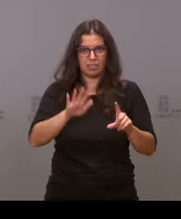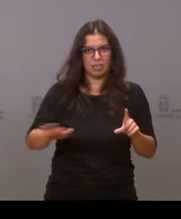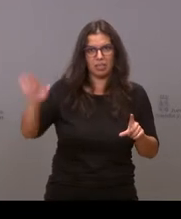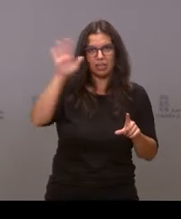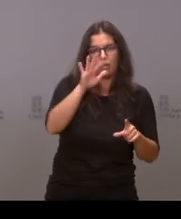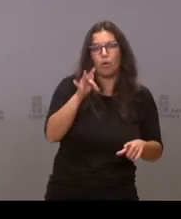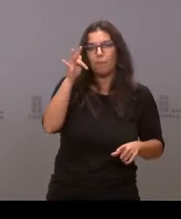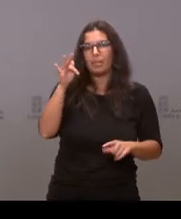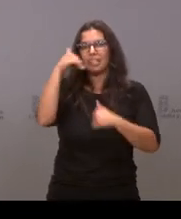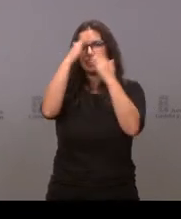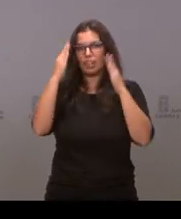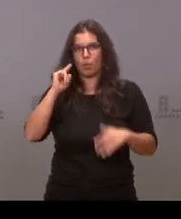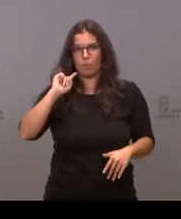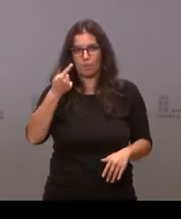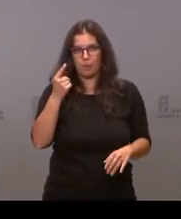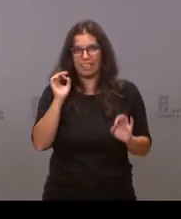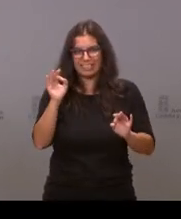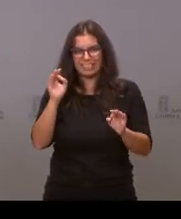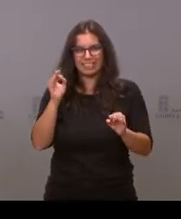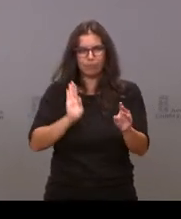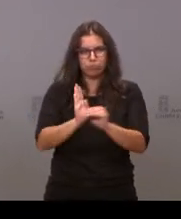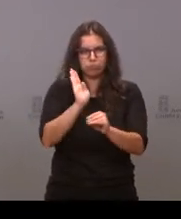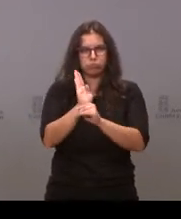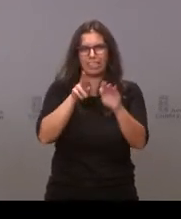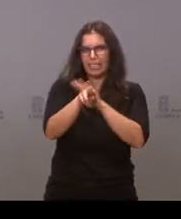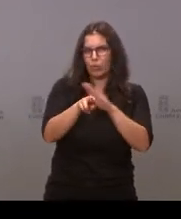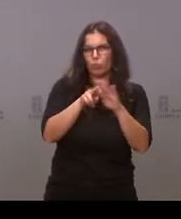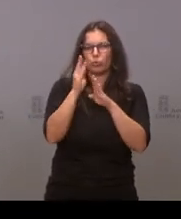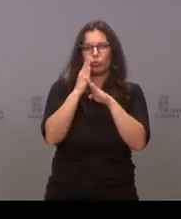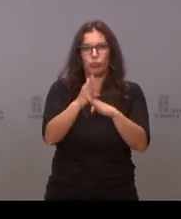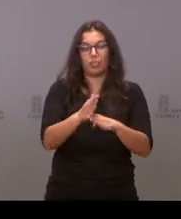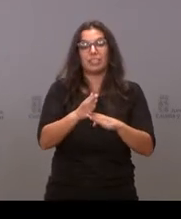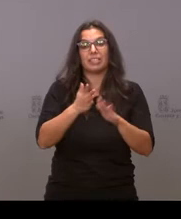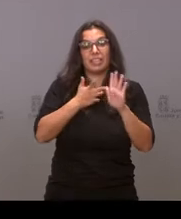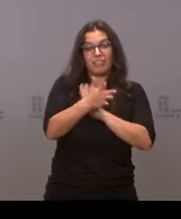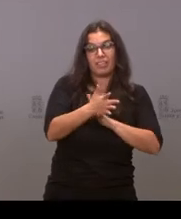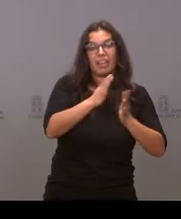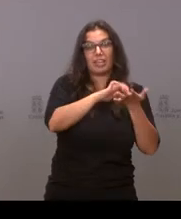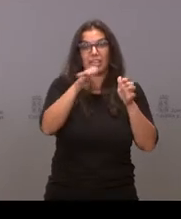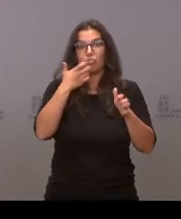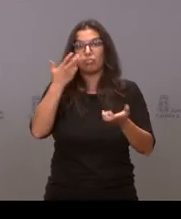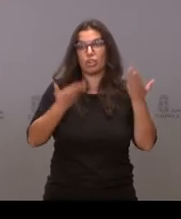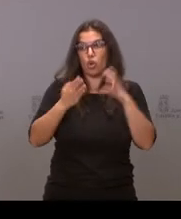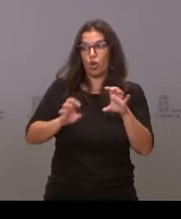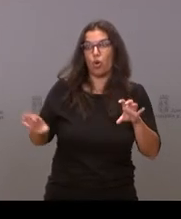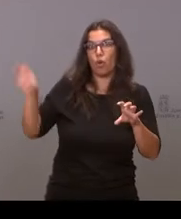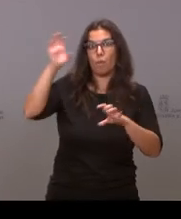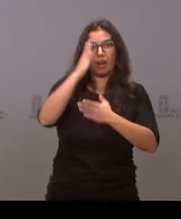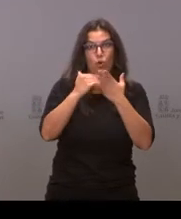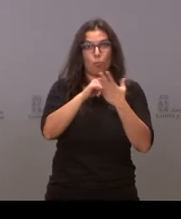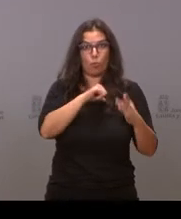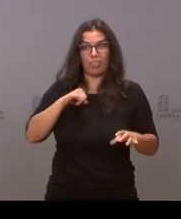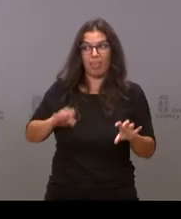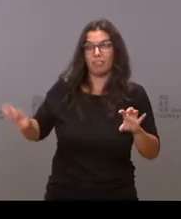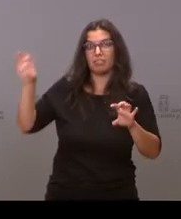atención primaria en particular recursos suficientes que hacen de castilla y león una de las comunidades autónomas